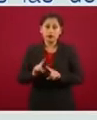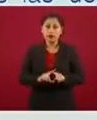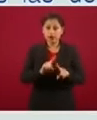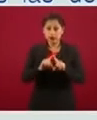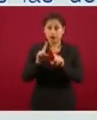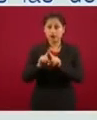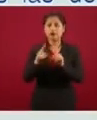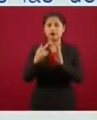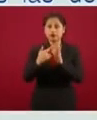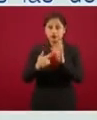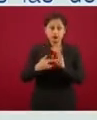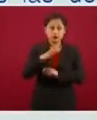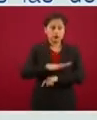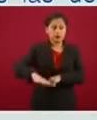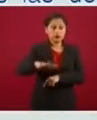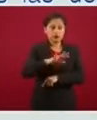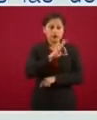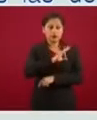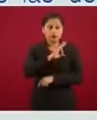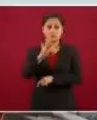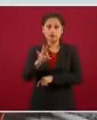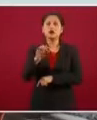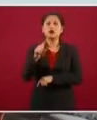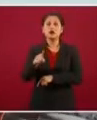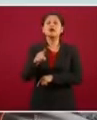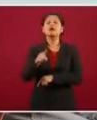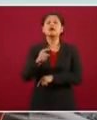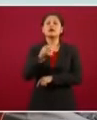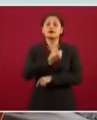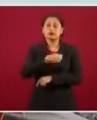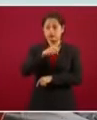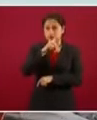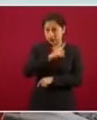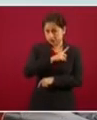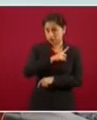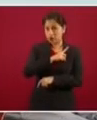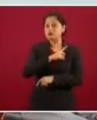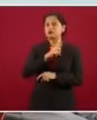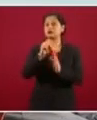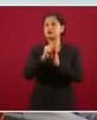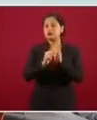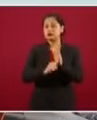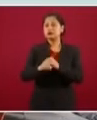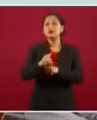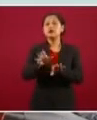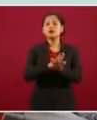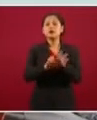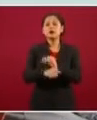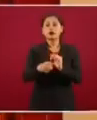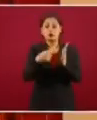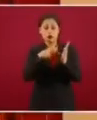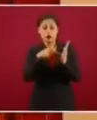al público, no todos son para el sistema de salud. Por ejemplo, hay una guía de conducta en espacios públicos